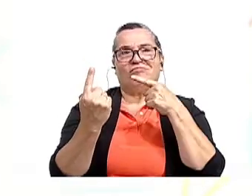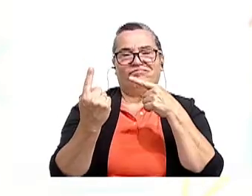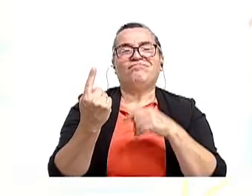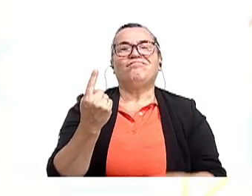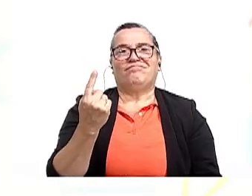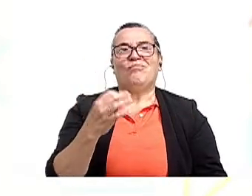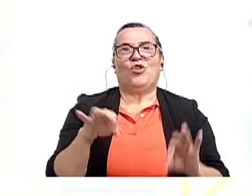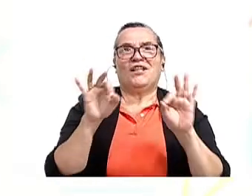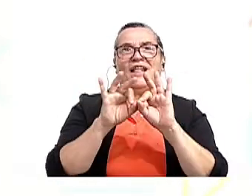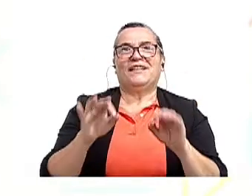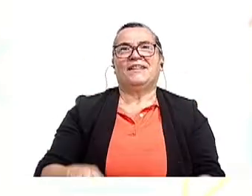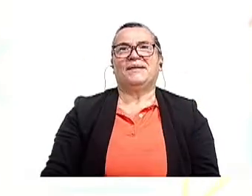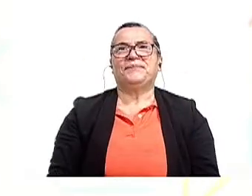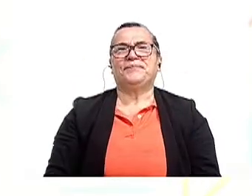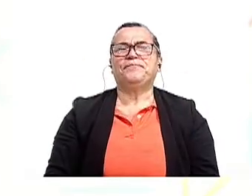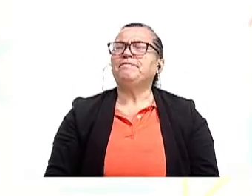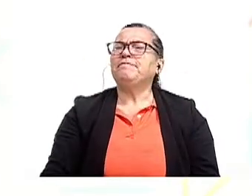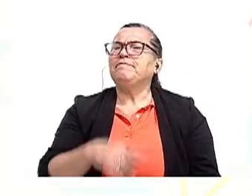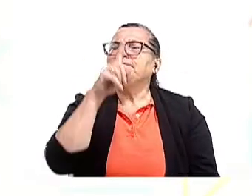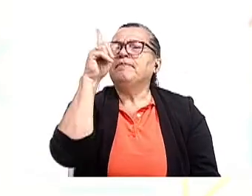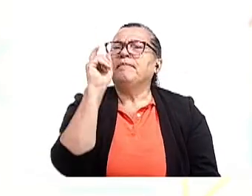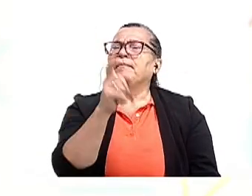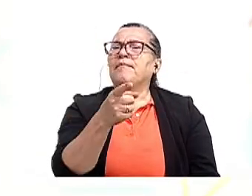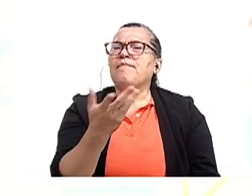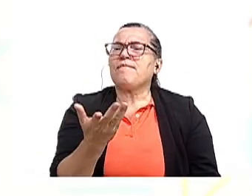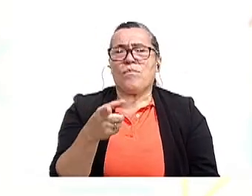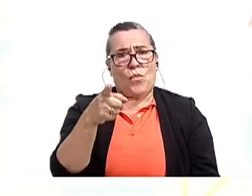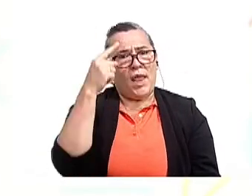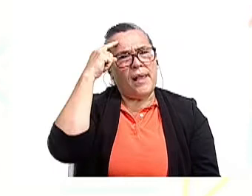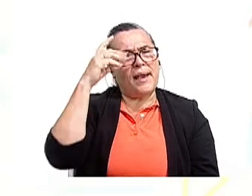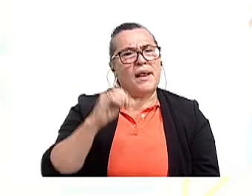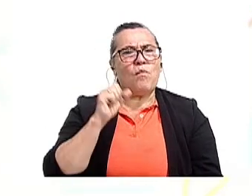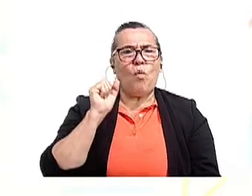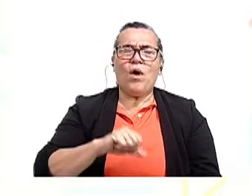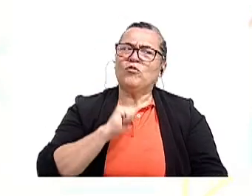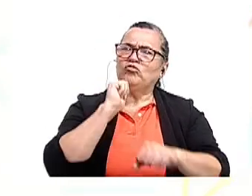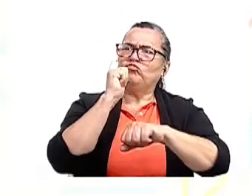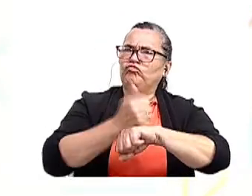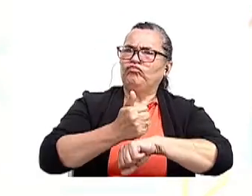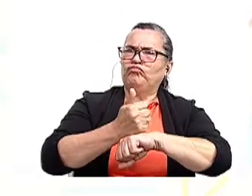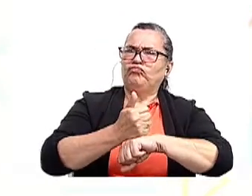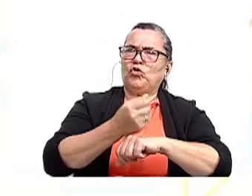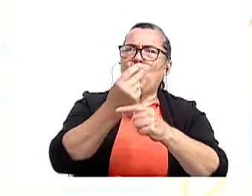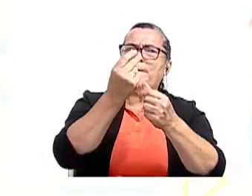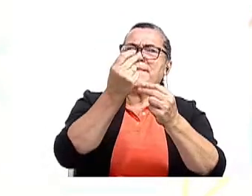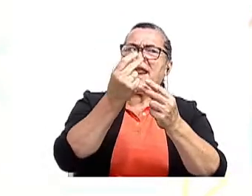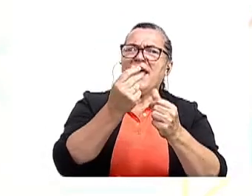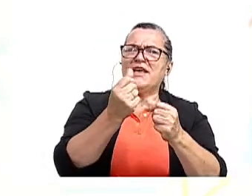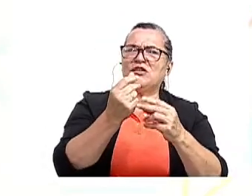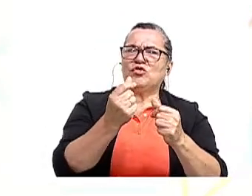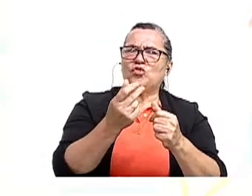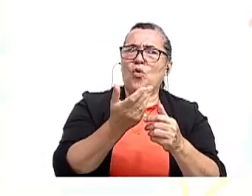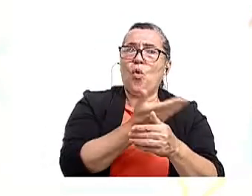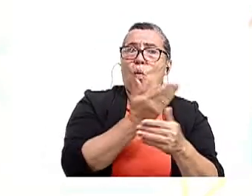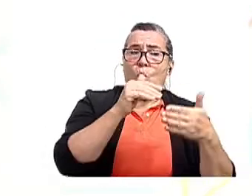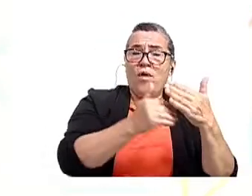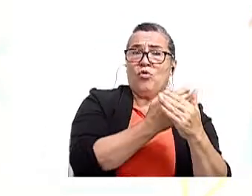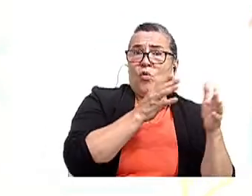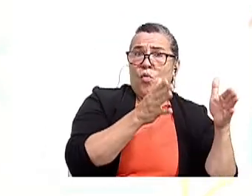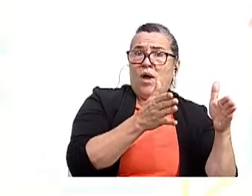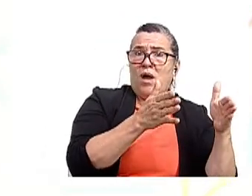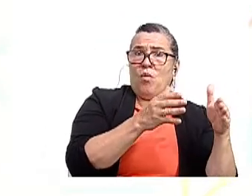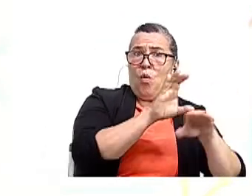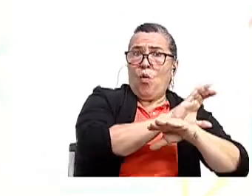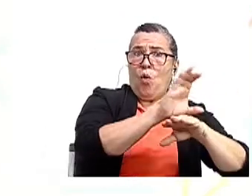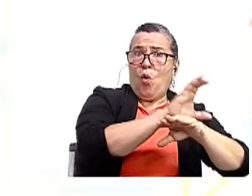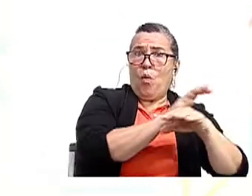importante. Les pregunto, ¿creen que podríamos determinar cuál fue el precio del equipo de cómputo cuando era nuevo?